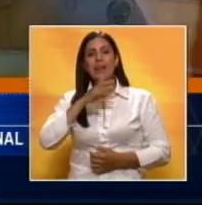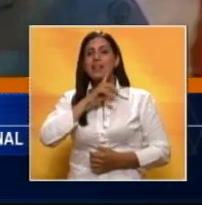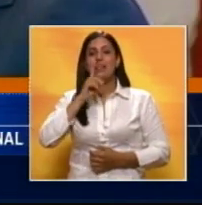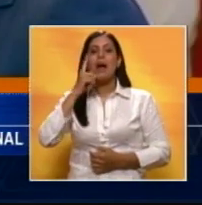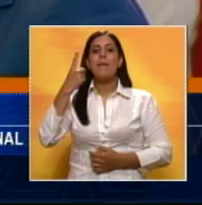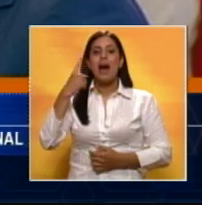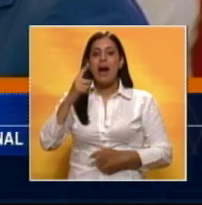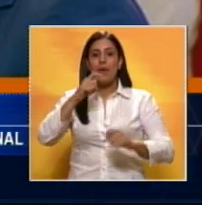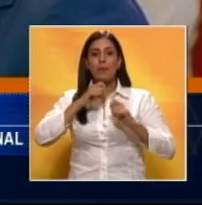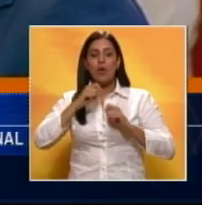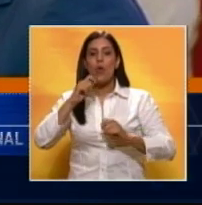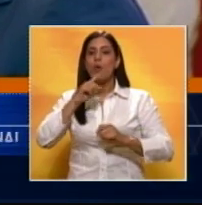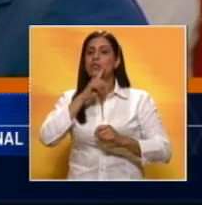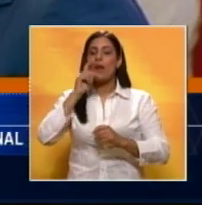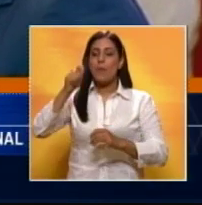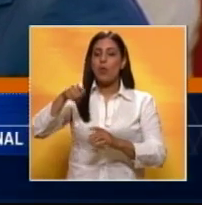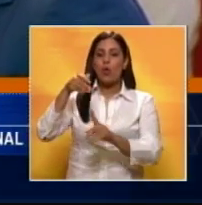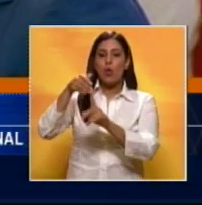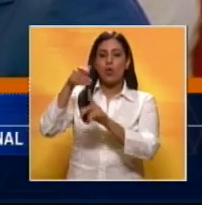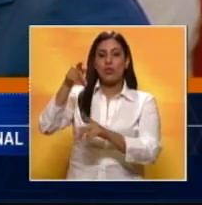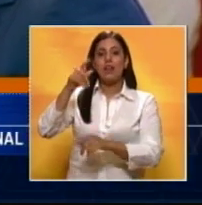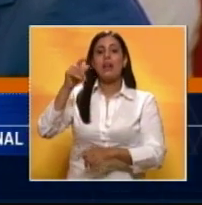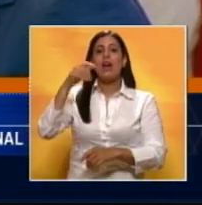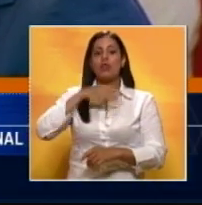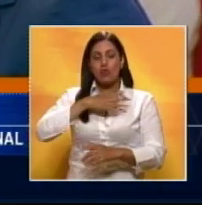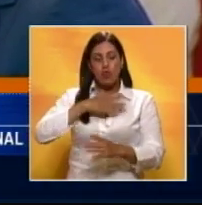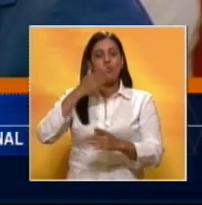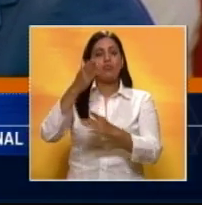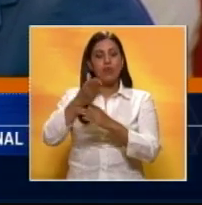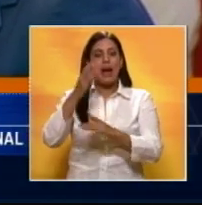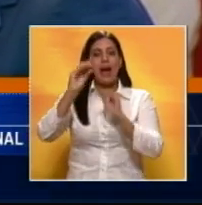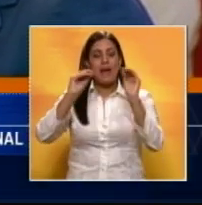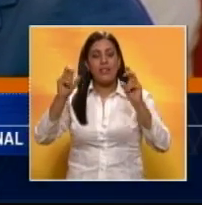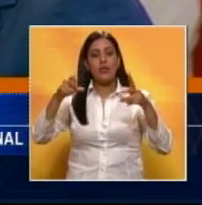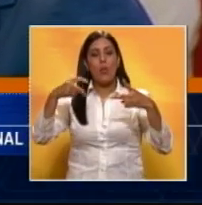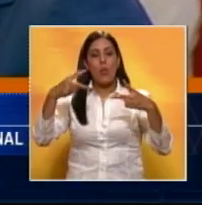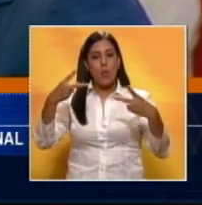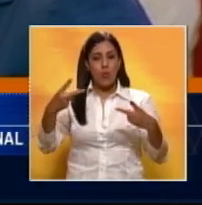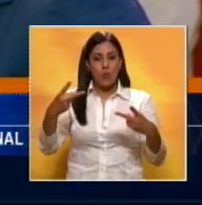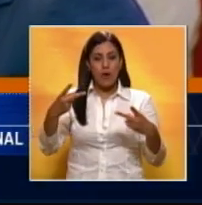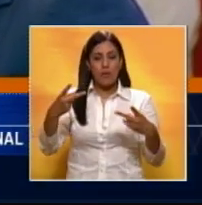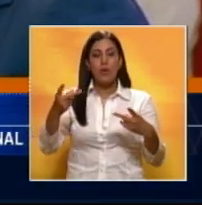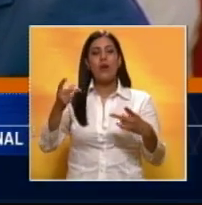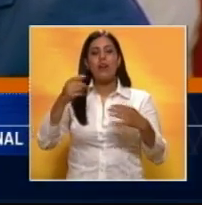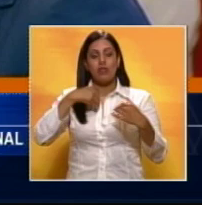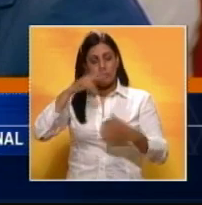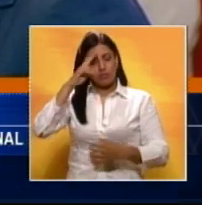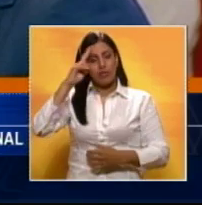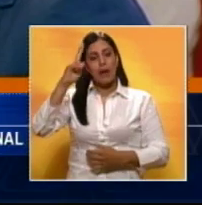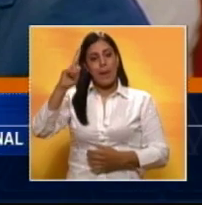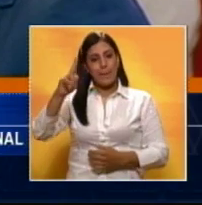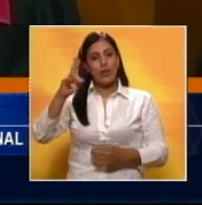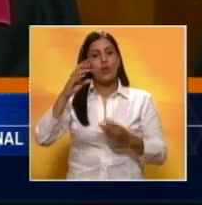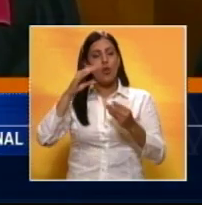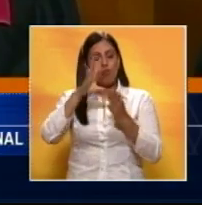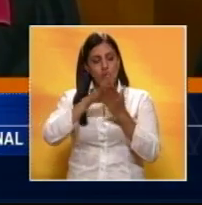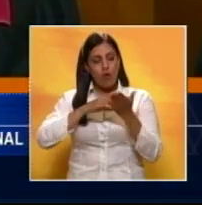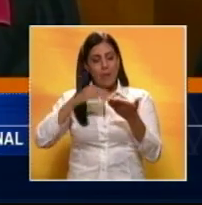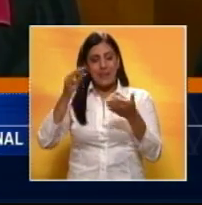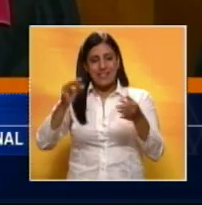que hay mérito para ese enjuiciamiento. Es que acudo a usted para solicitar muy respetuosamente